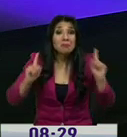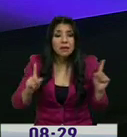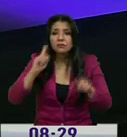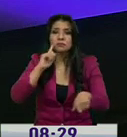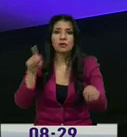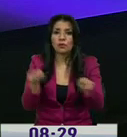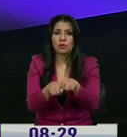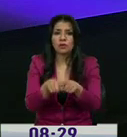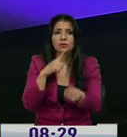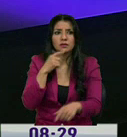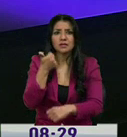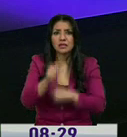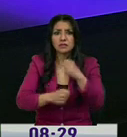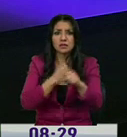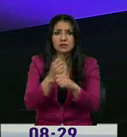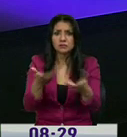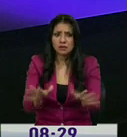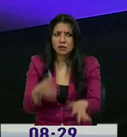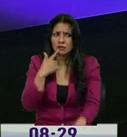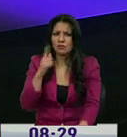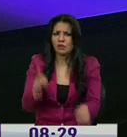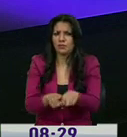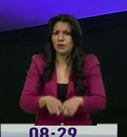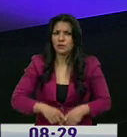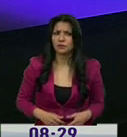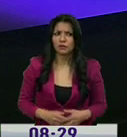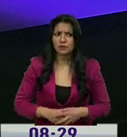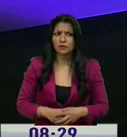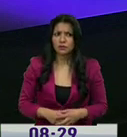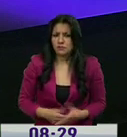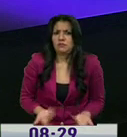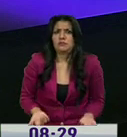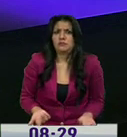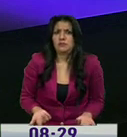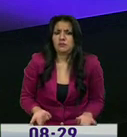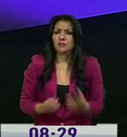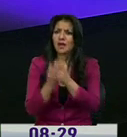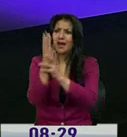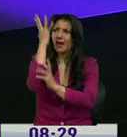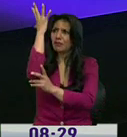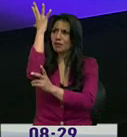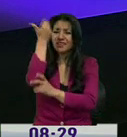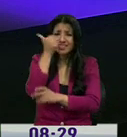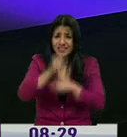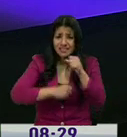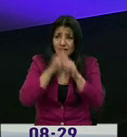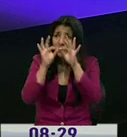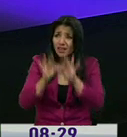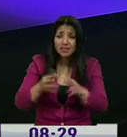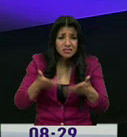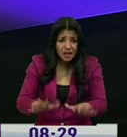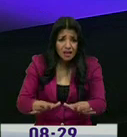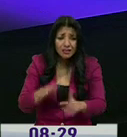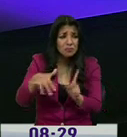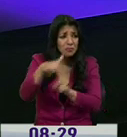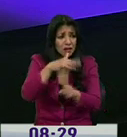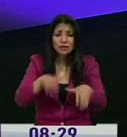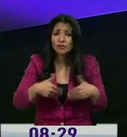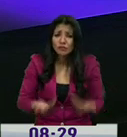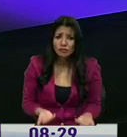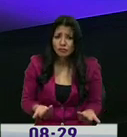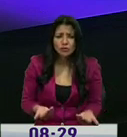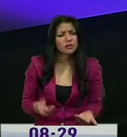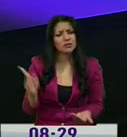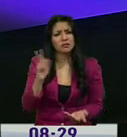acuerdo es decir que en 10 años no se ha hecho nada. Eso yo no creo que sea así. Imagínense cómo estarían los árboles de la ciudad, Dios mío, los parques de la ciudad. Yo